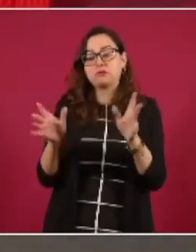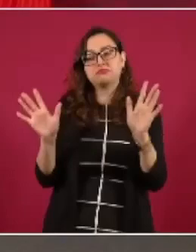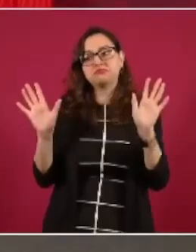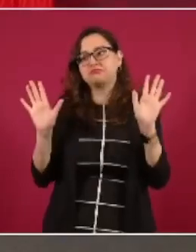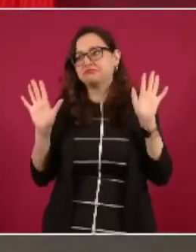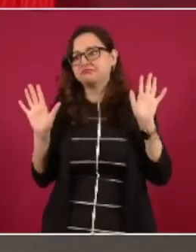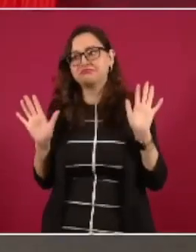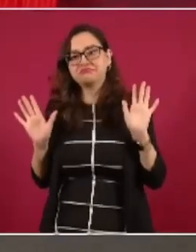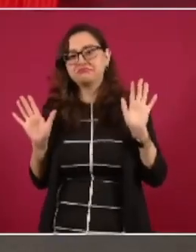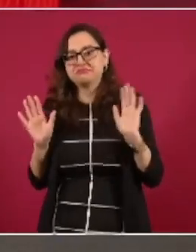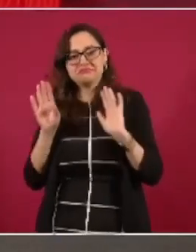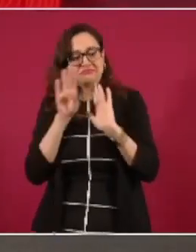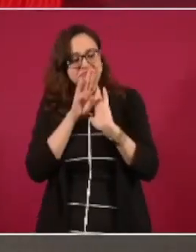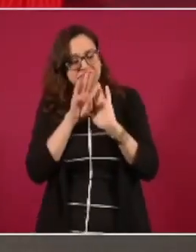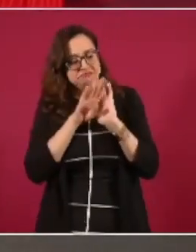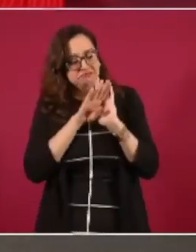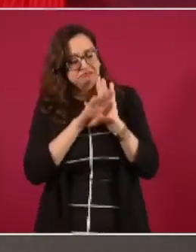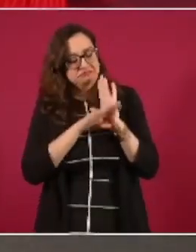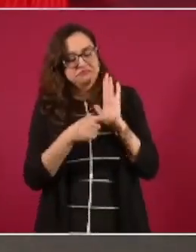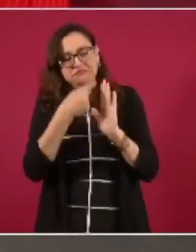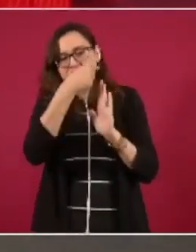Si hay oportunidad,